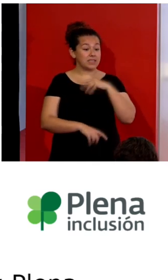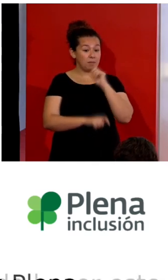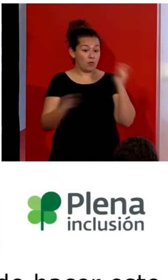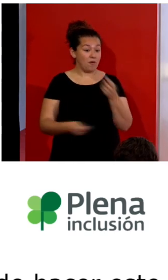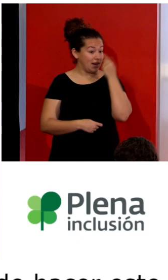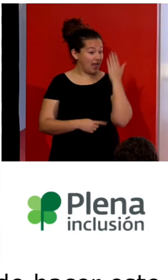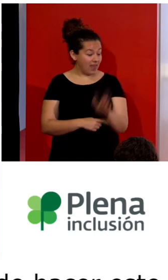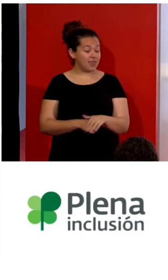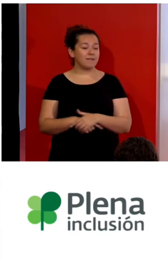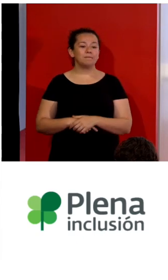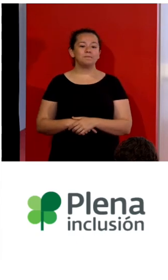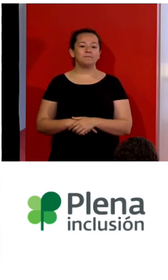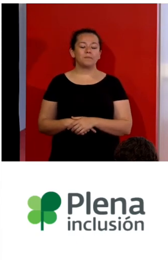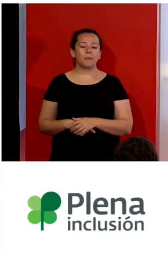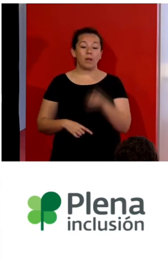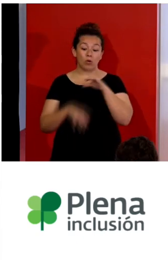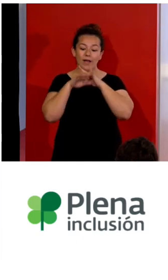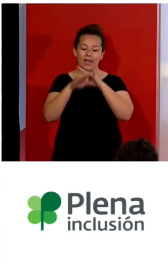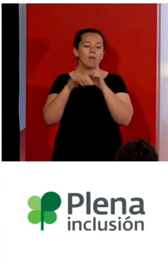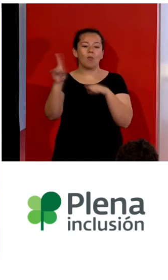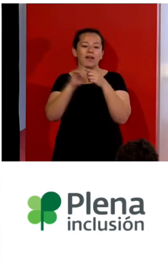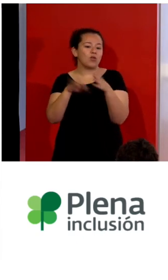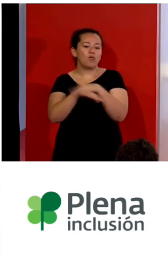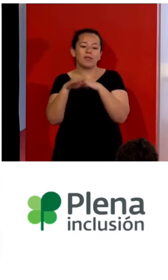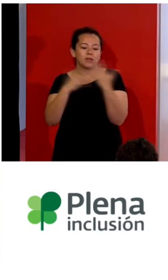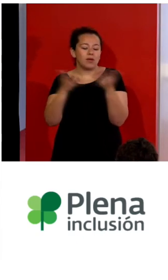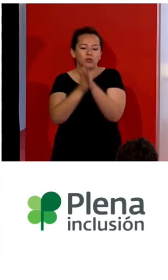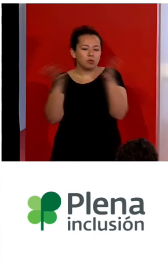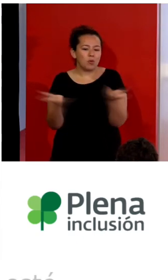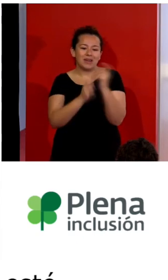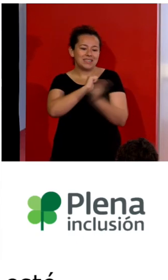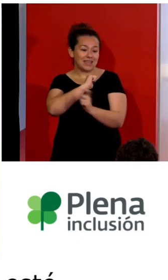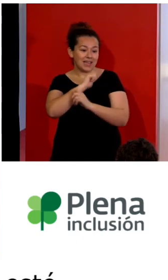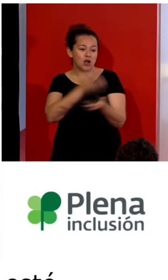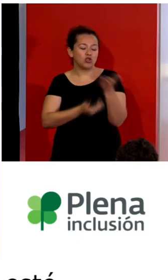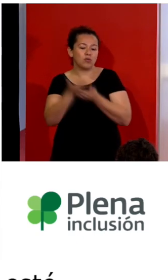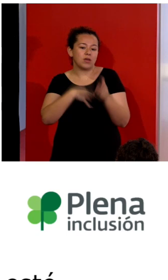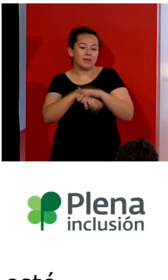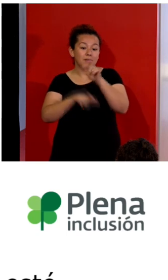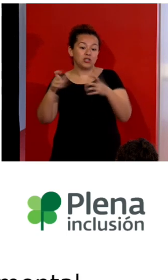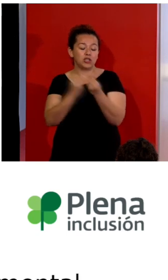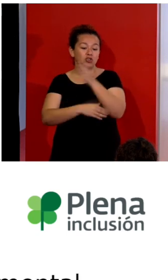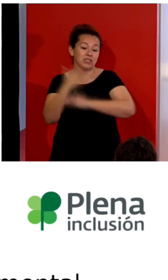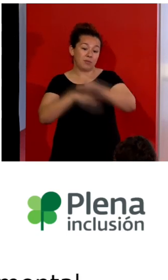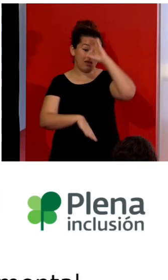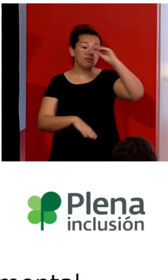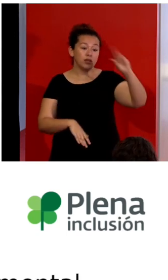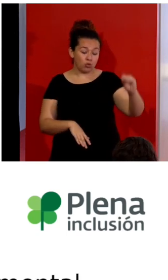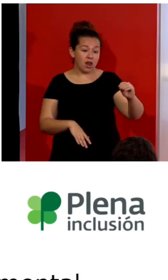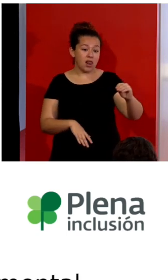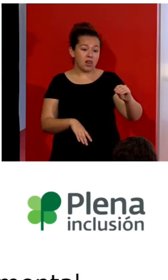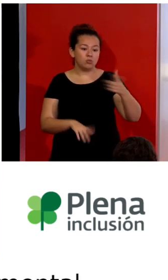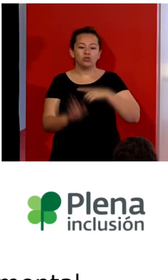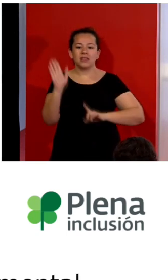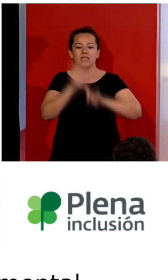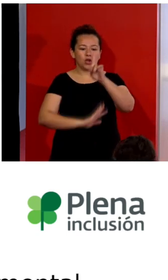publicada, pues tiene como objetivo fundamental promover estrategias que contribuyan a que las personas con discapacidad intelectual o de